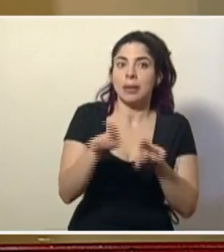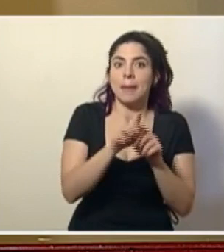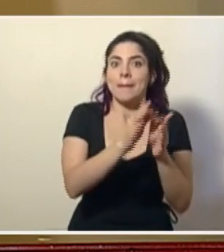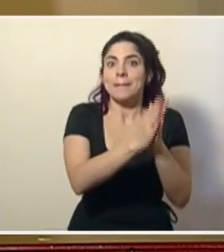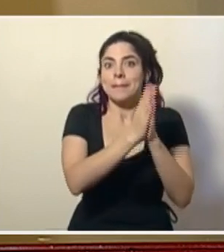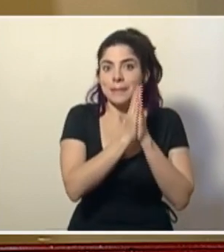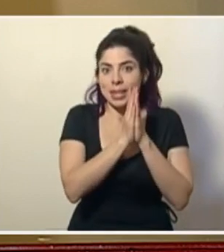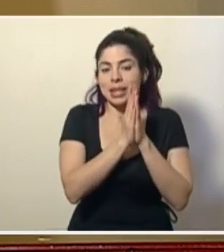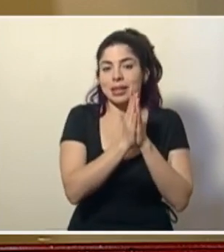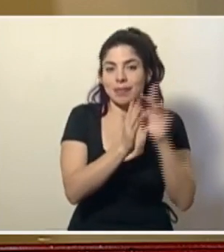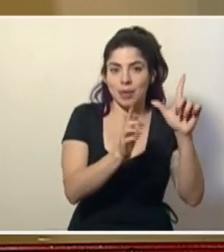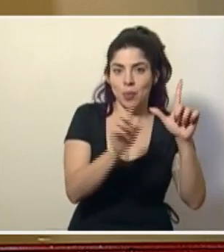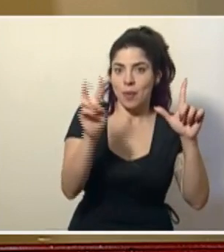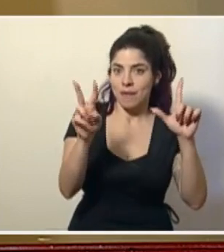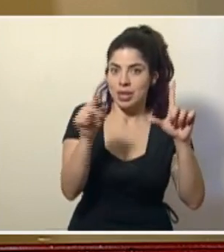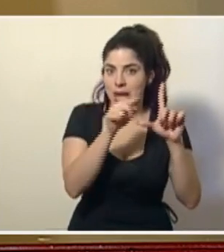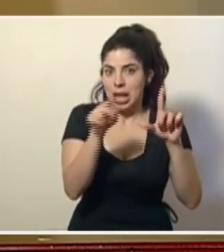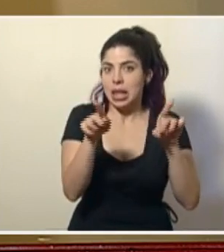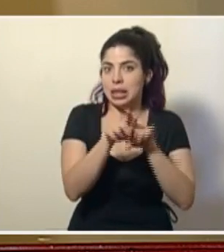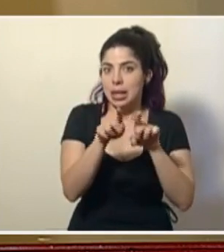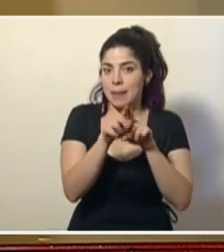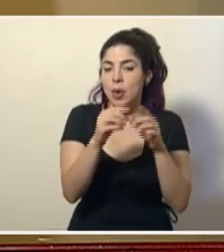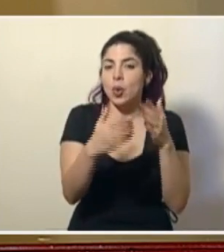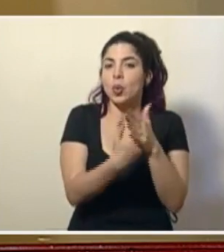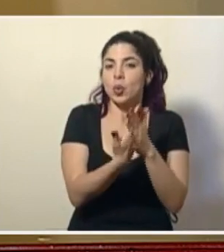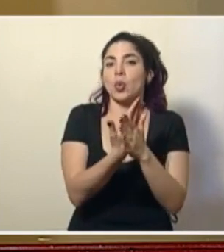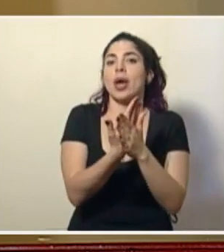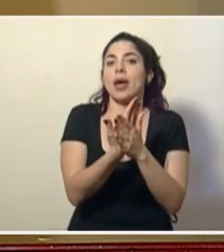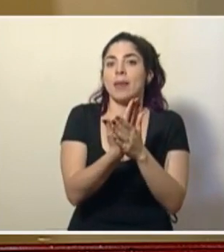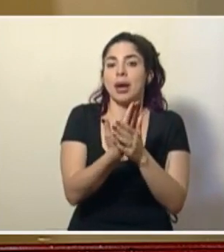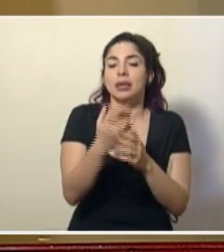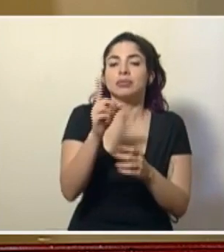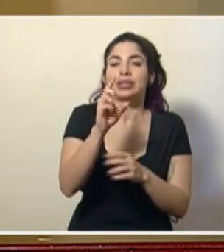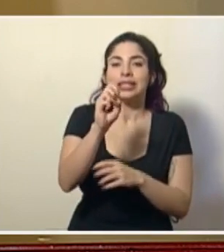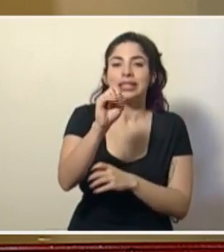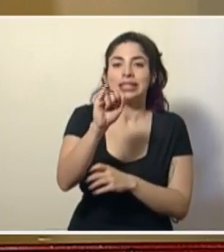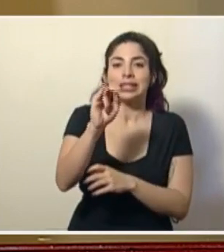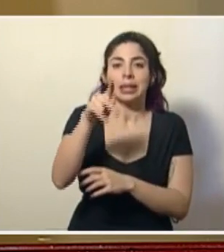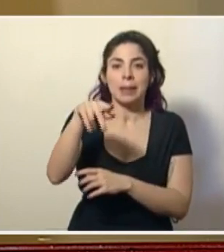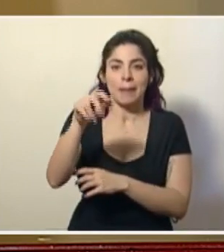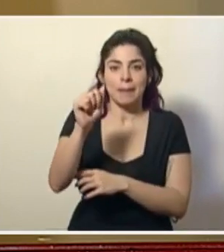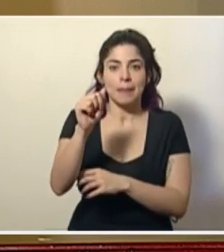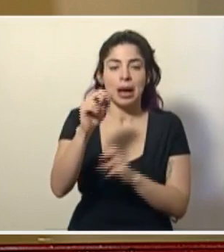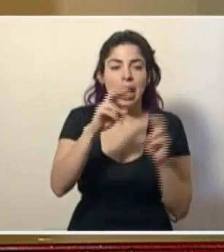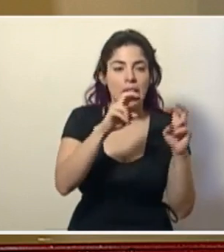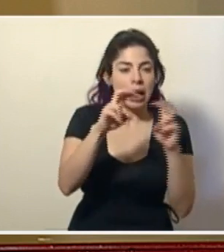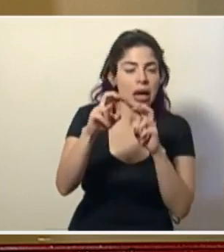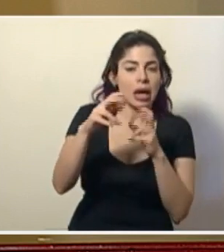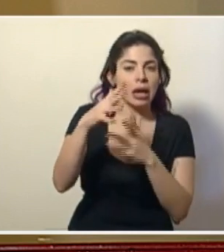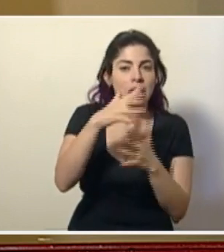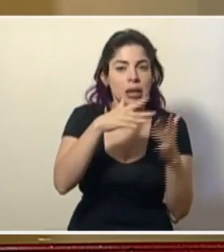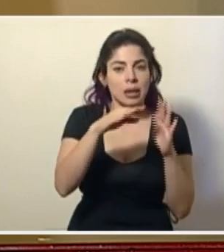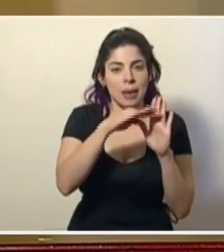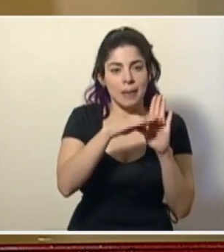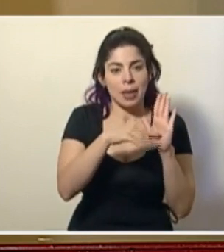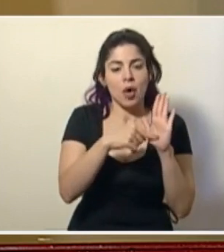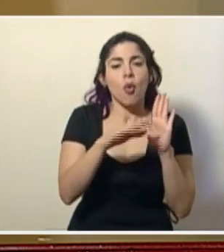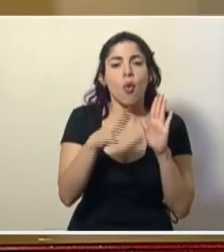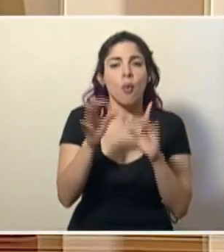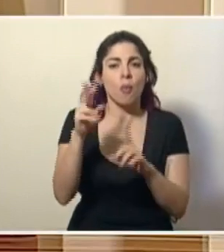pidiendo entre semana también nuevas corridas al CIMPA de las simulaciones y del comportamiento de la